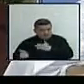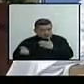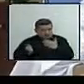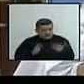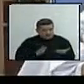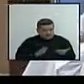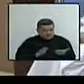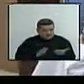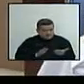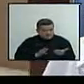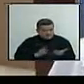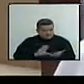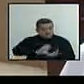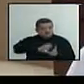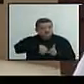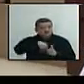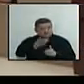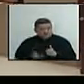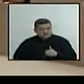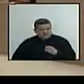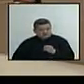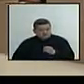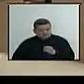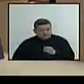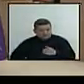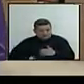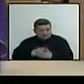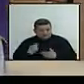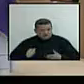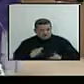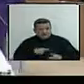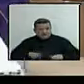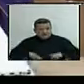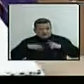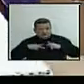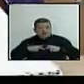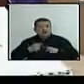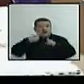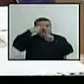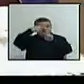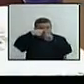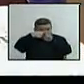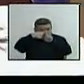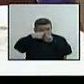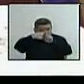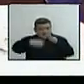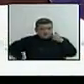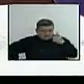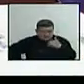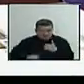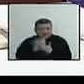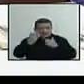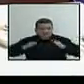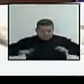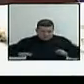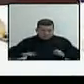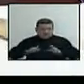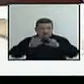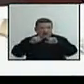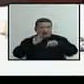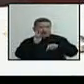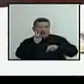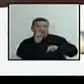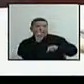vida. En su cruz comienza nuestra gloria. Ahí se cumple entonces